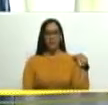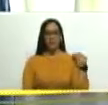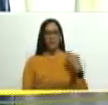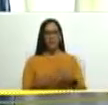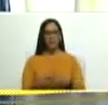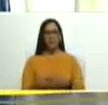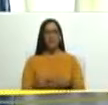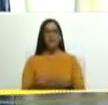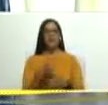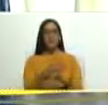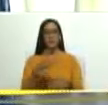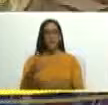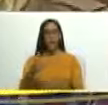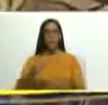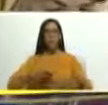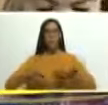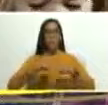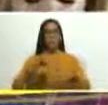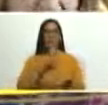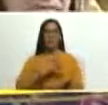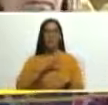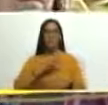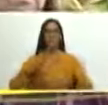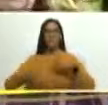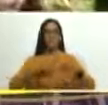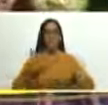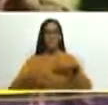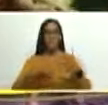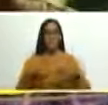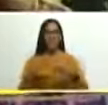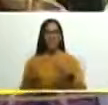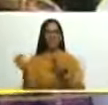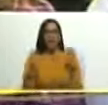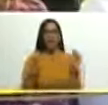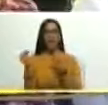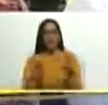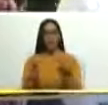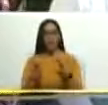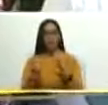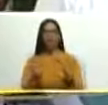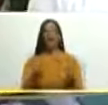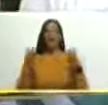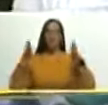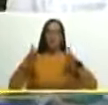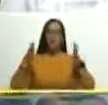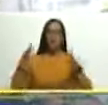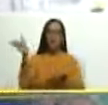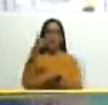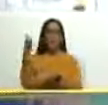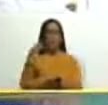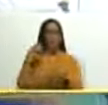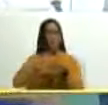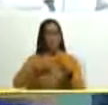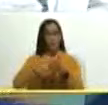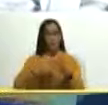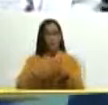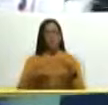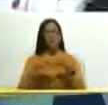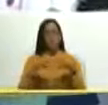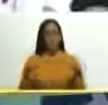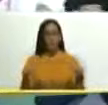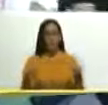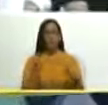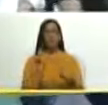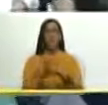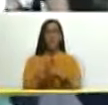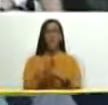cada movimiento social se sienta a discutir, a formar, a levantar sus banderas de lucha desde los territorios, desde